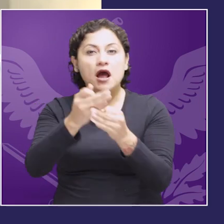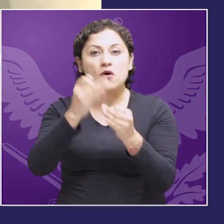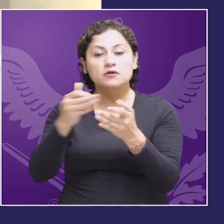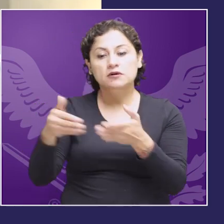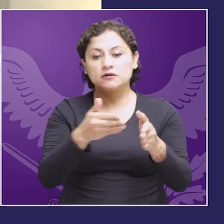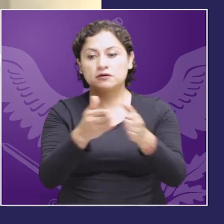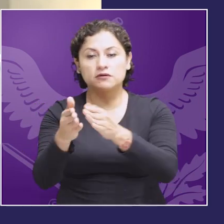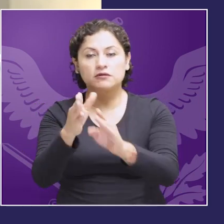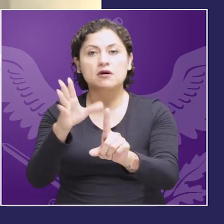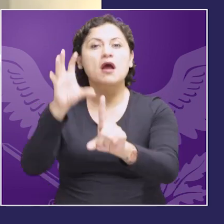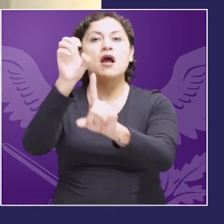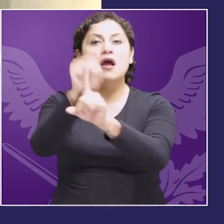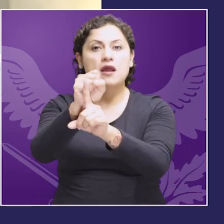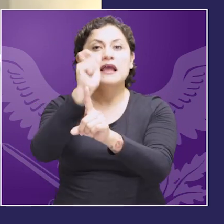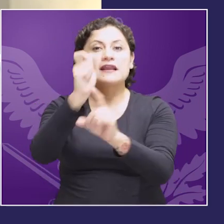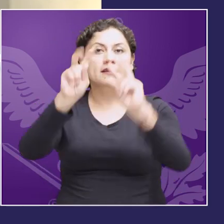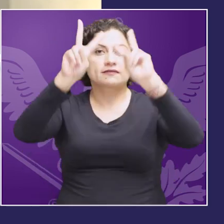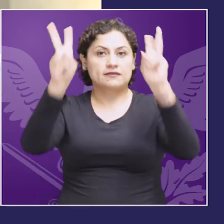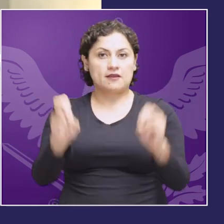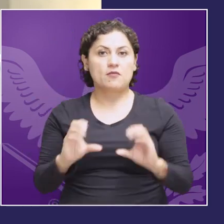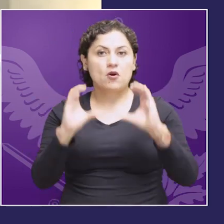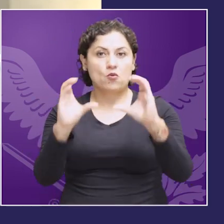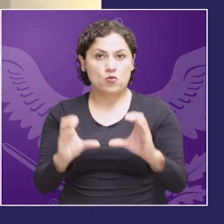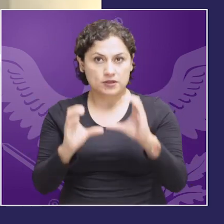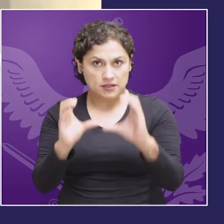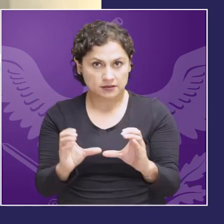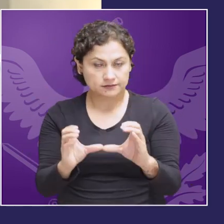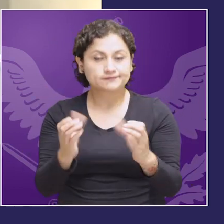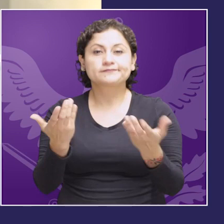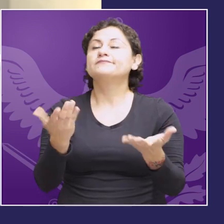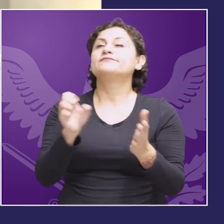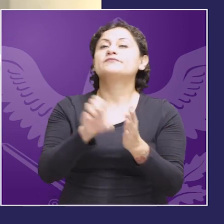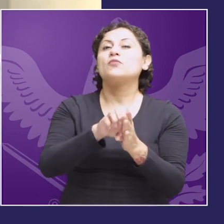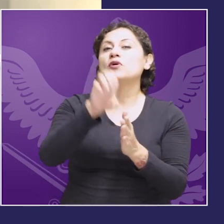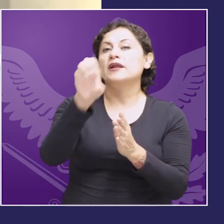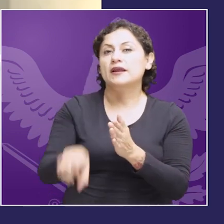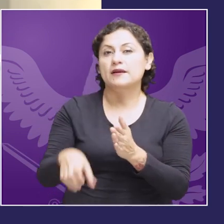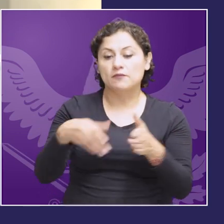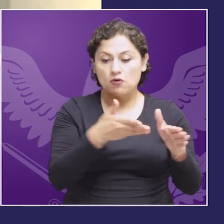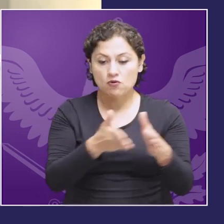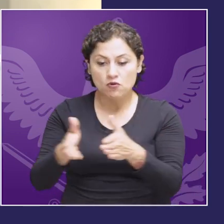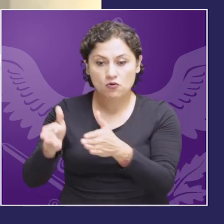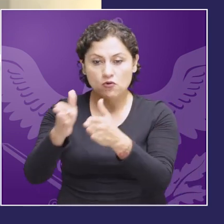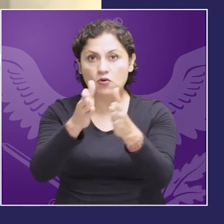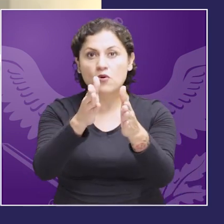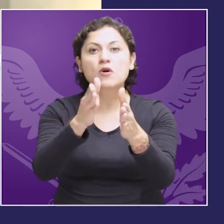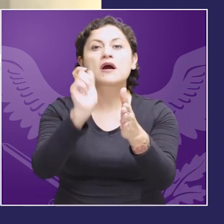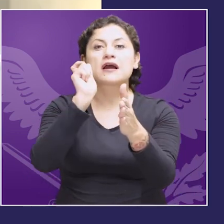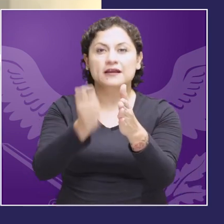y ahora la ruta que se ha hecho con violencia es un poco la que estamos llevando al tema de cuidados,